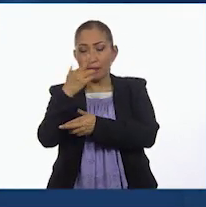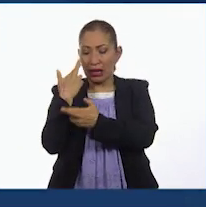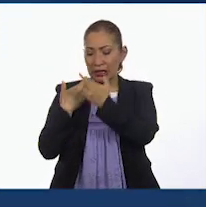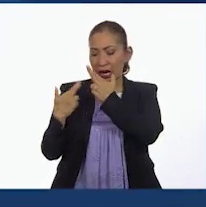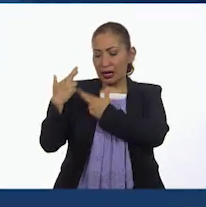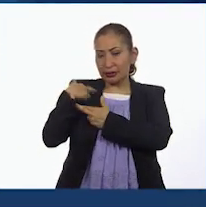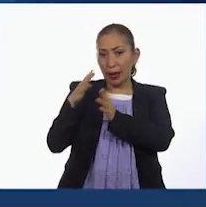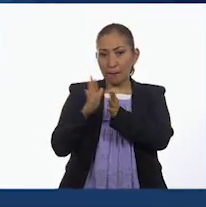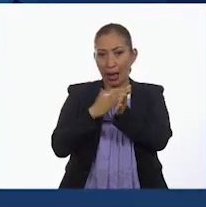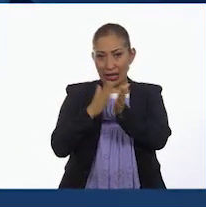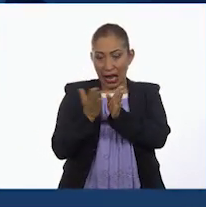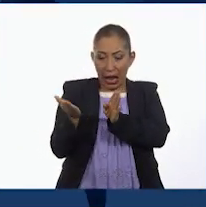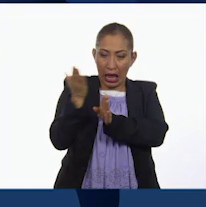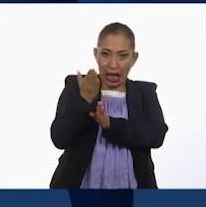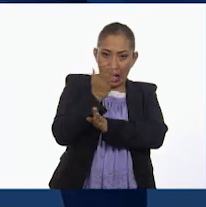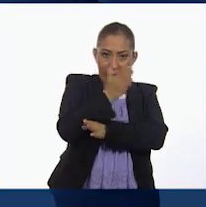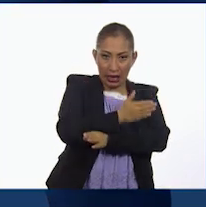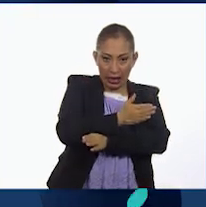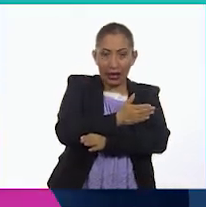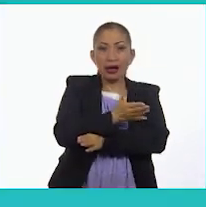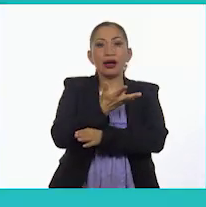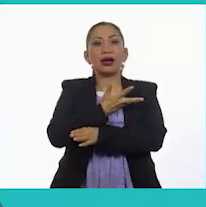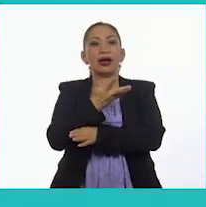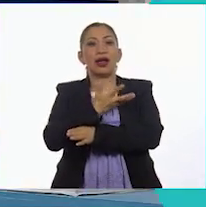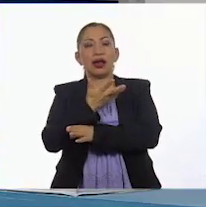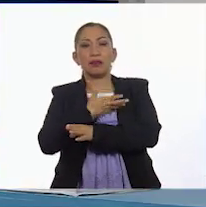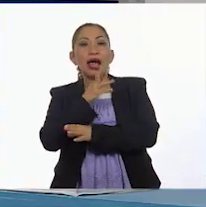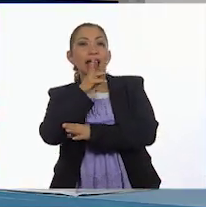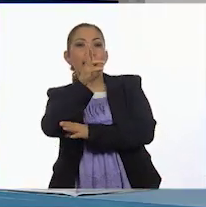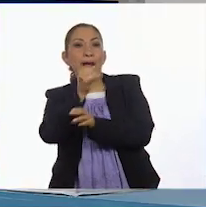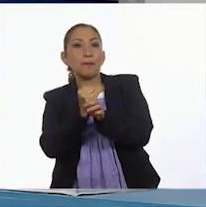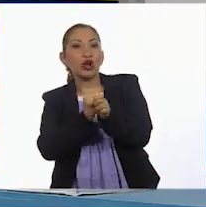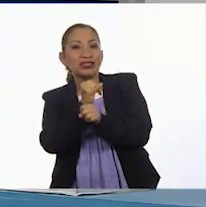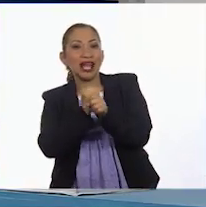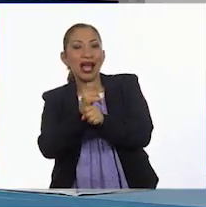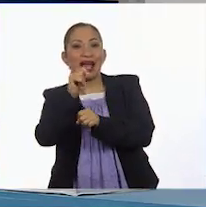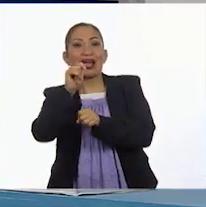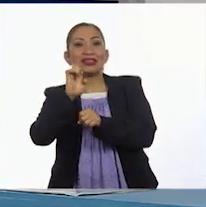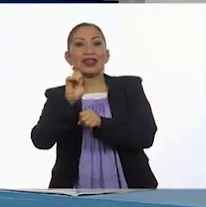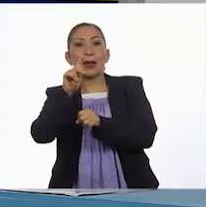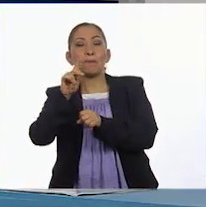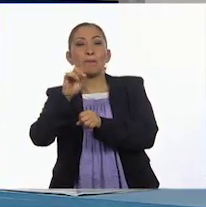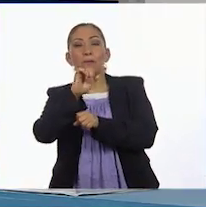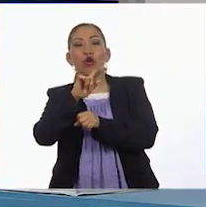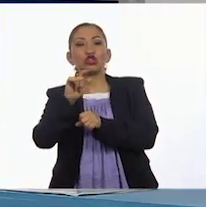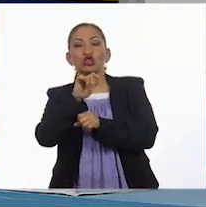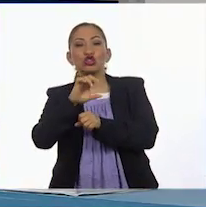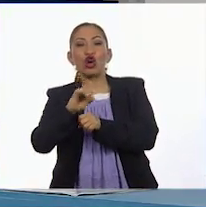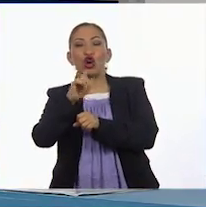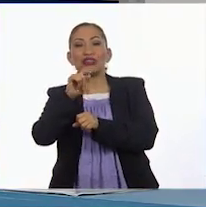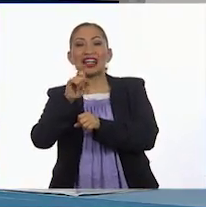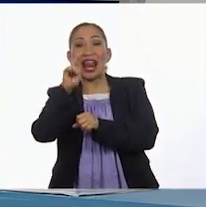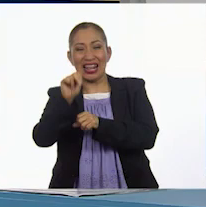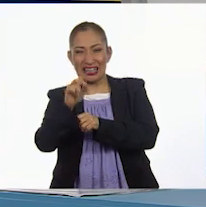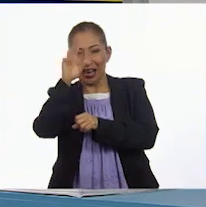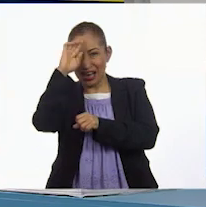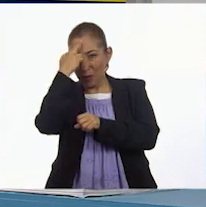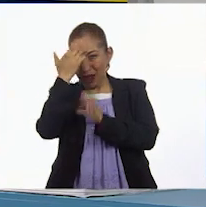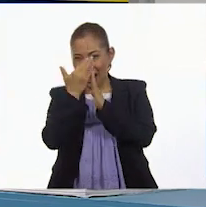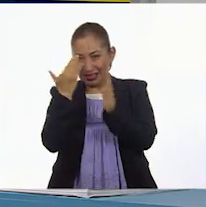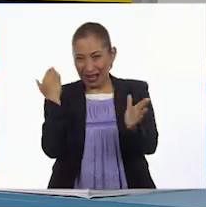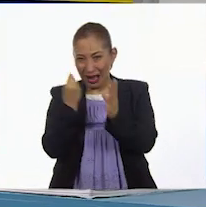poco a las páginas donde tenemos nuestro reportaje de Tepoztlán. Aquí lo